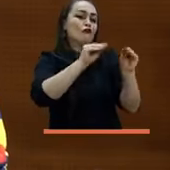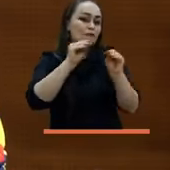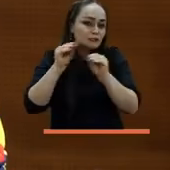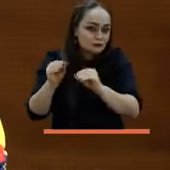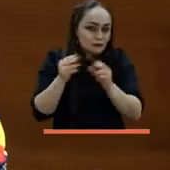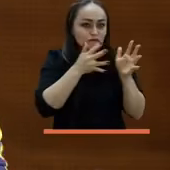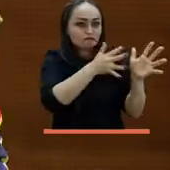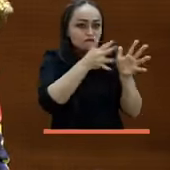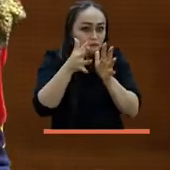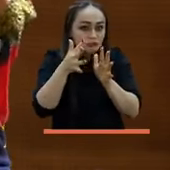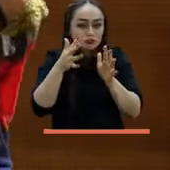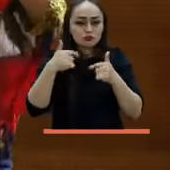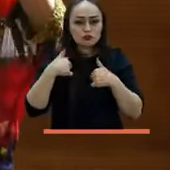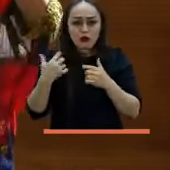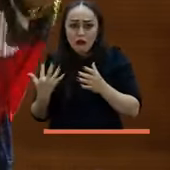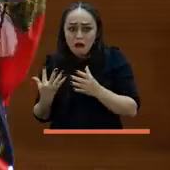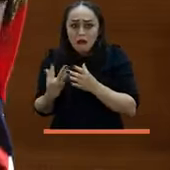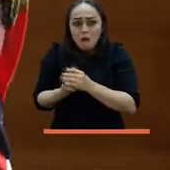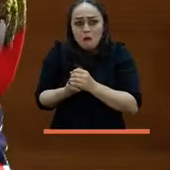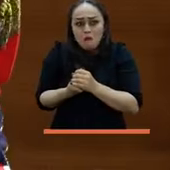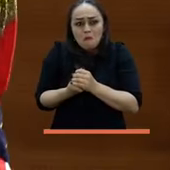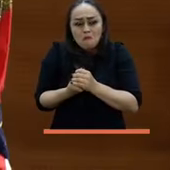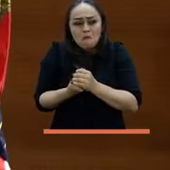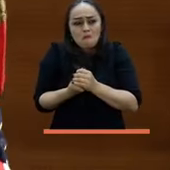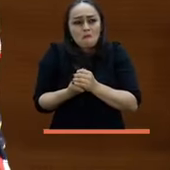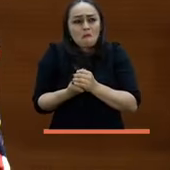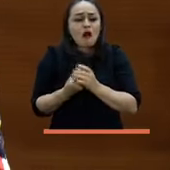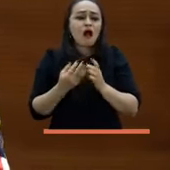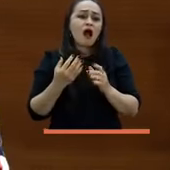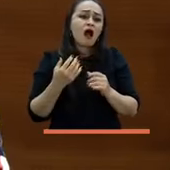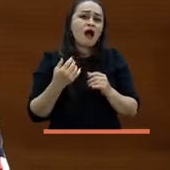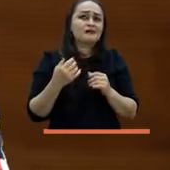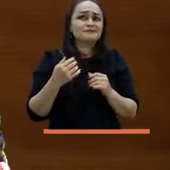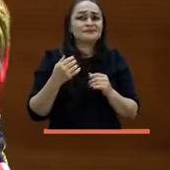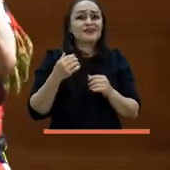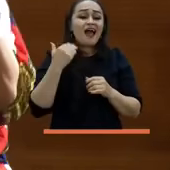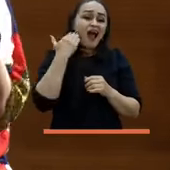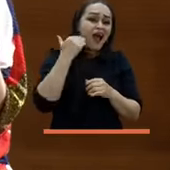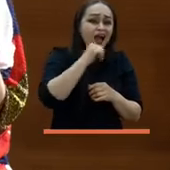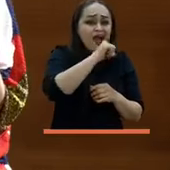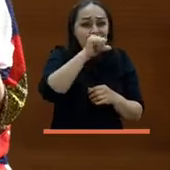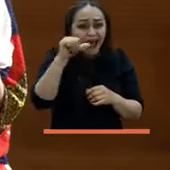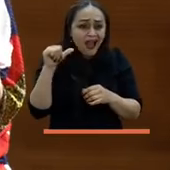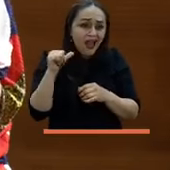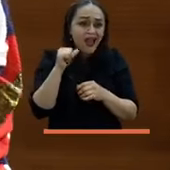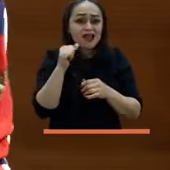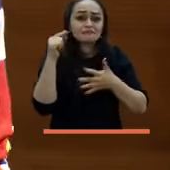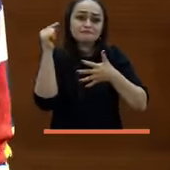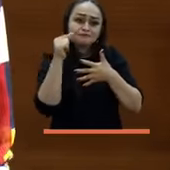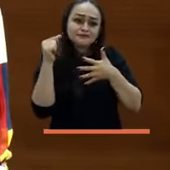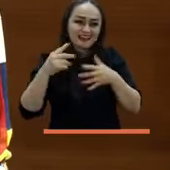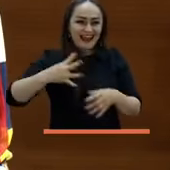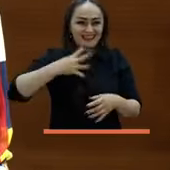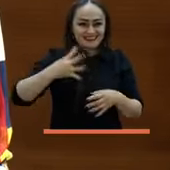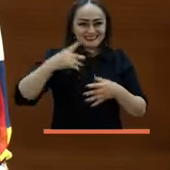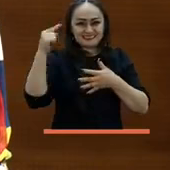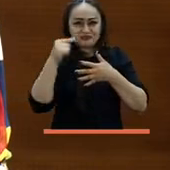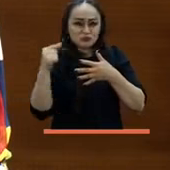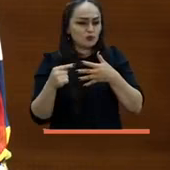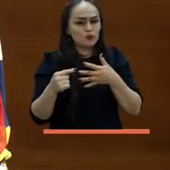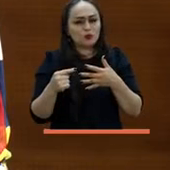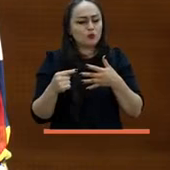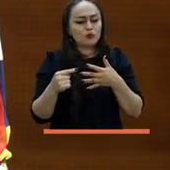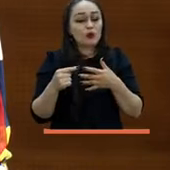pueda sentir incluida así no me están diciendo estabamos incluyendo mujeres con estas y estas características porque además también hemos